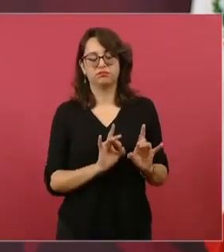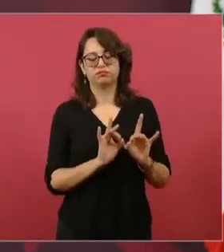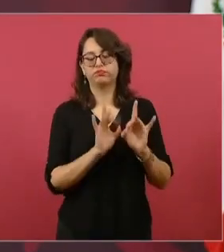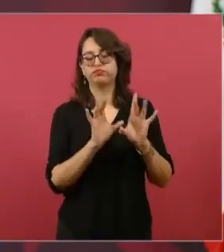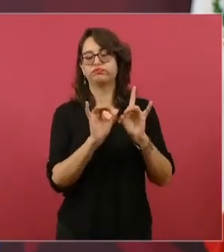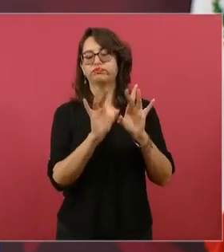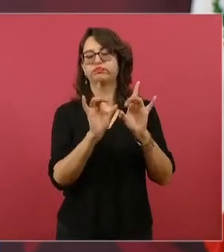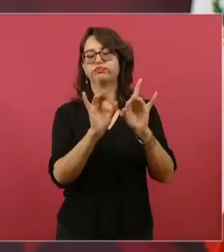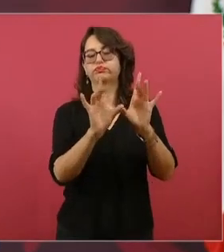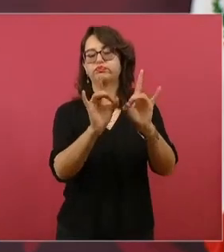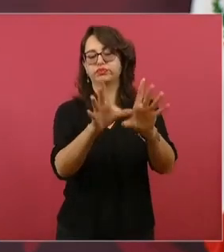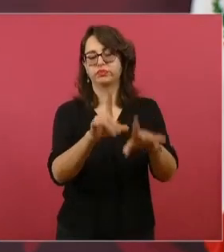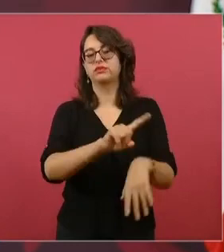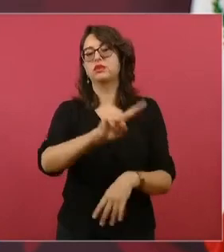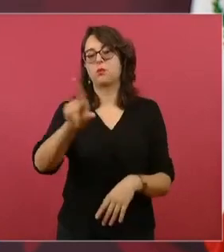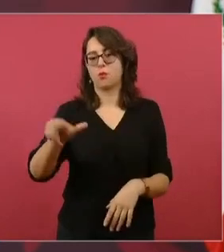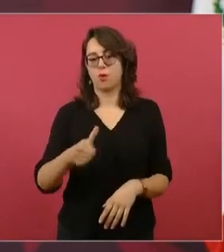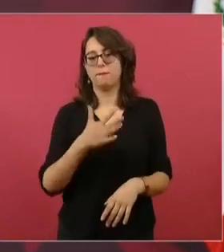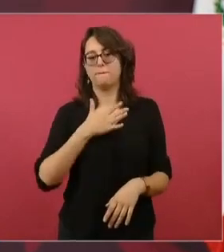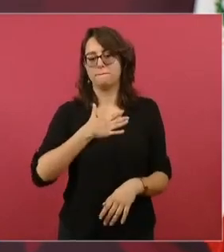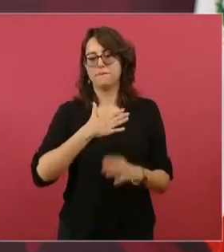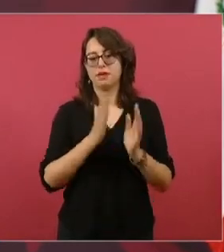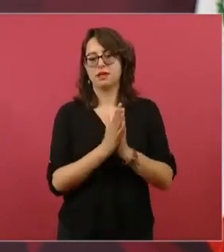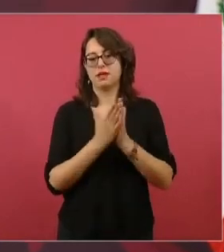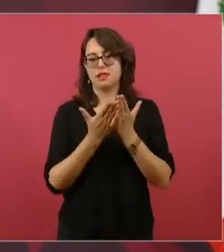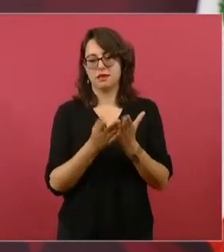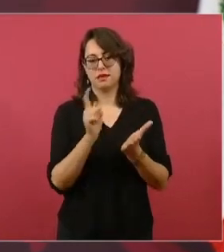no, no va a tener